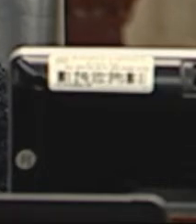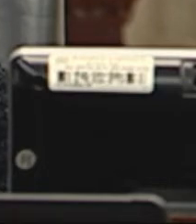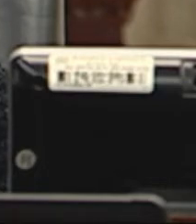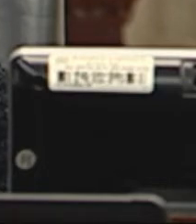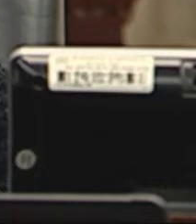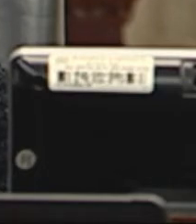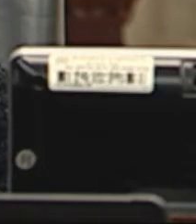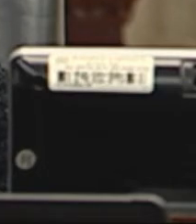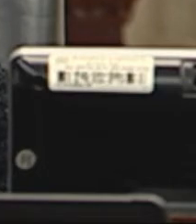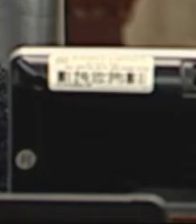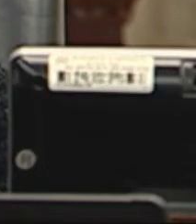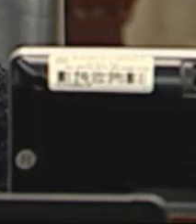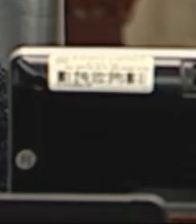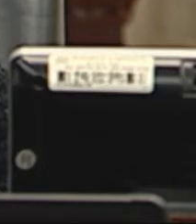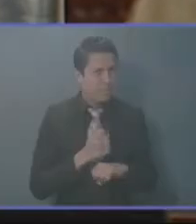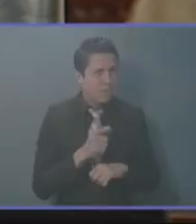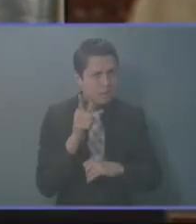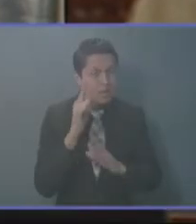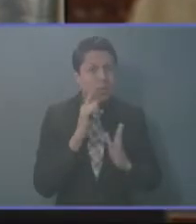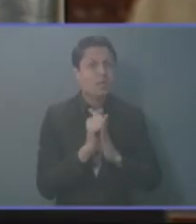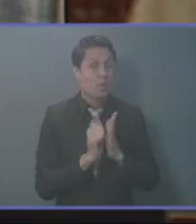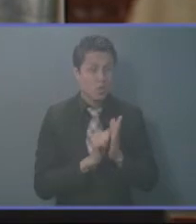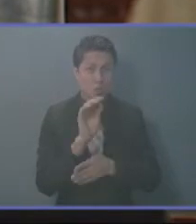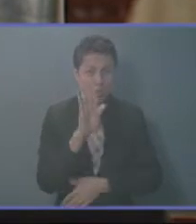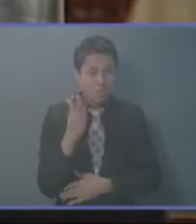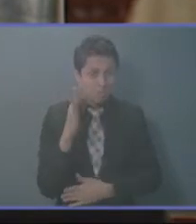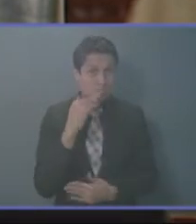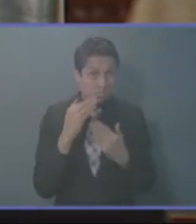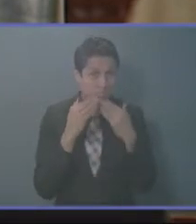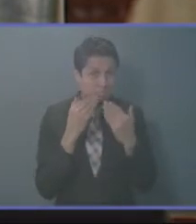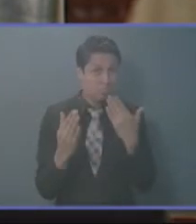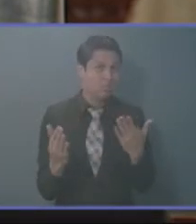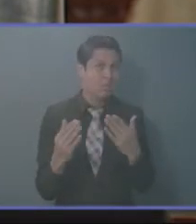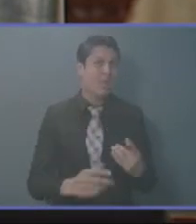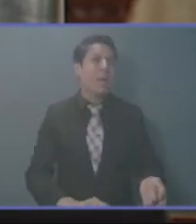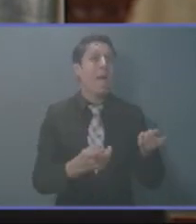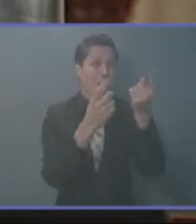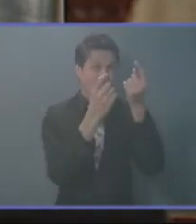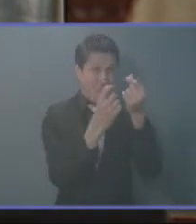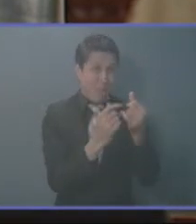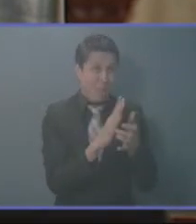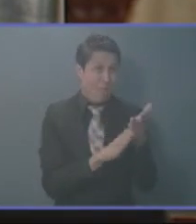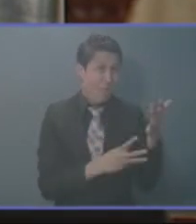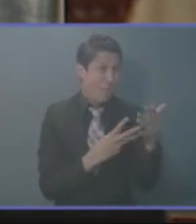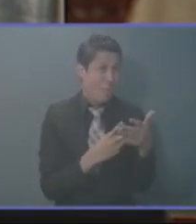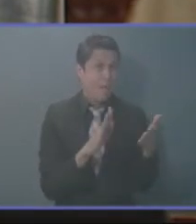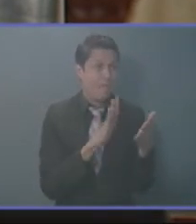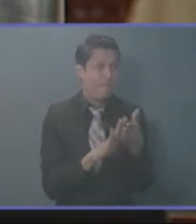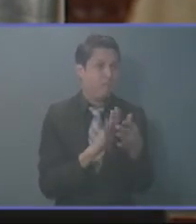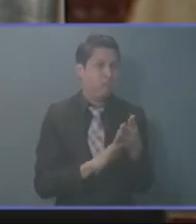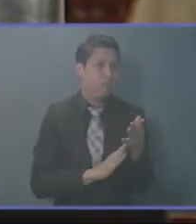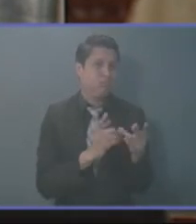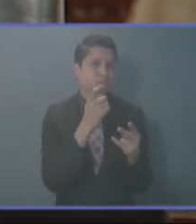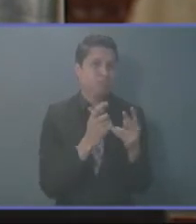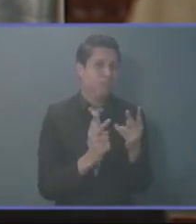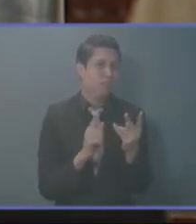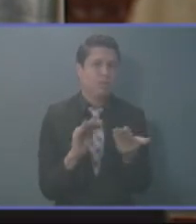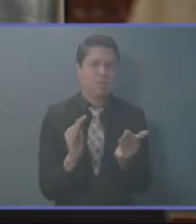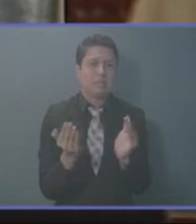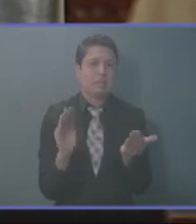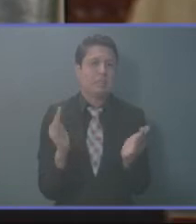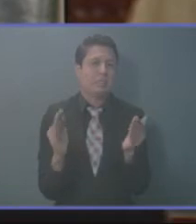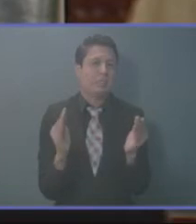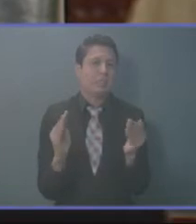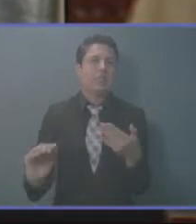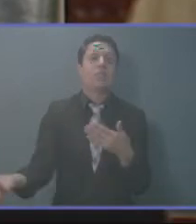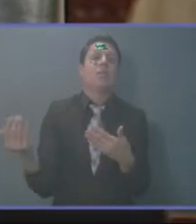que la declaración establecida en dicho artículo 4 implica una erogación de recursos del gasto corriente, sin hacer una estimación o un